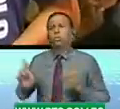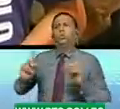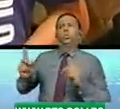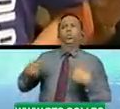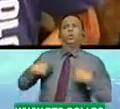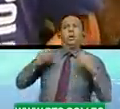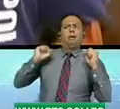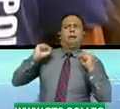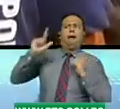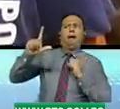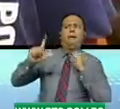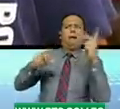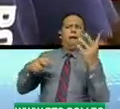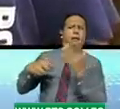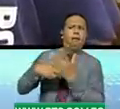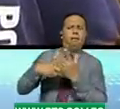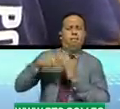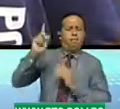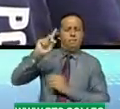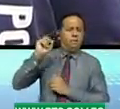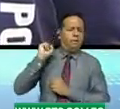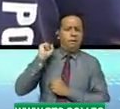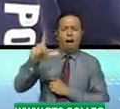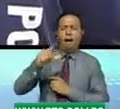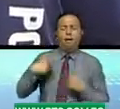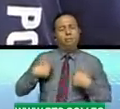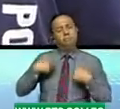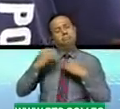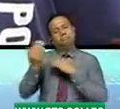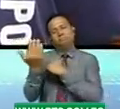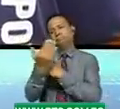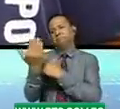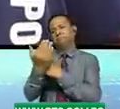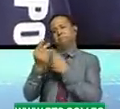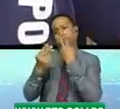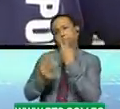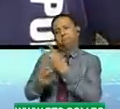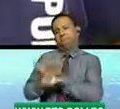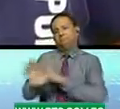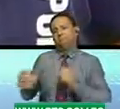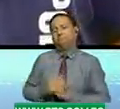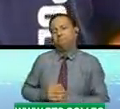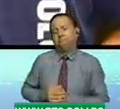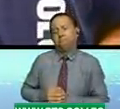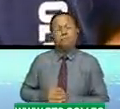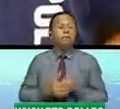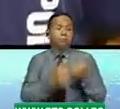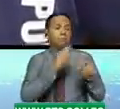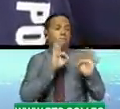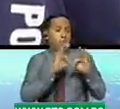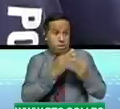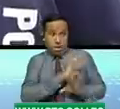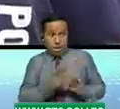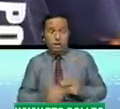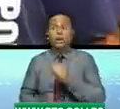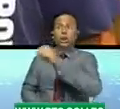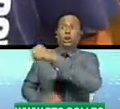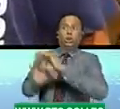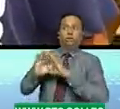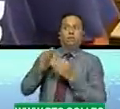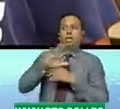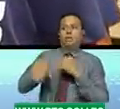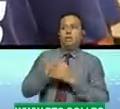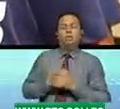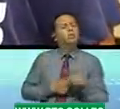elevados los precios, la reventa. Entonces, no quedaremos con ganas viendo por televisión únicamente. Organizar con la familia, ¿no? Exactamente. ¿Cuál es su